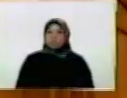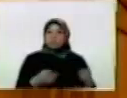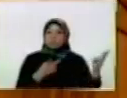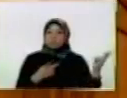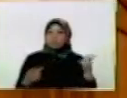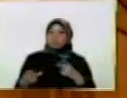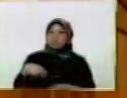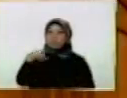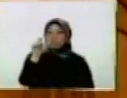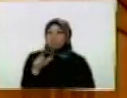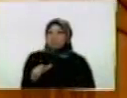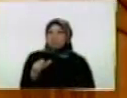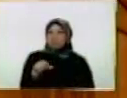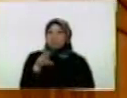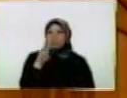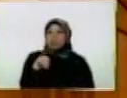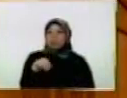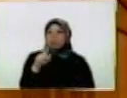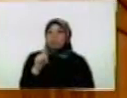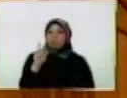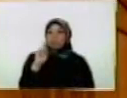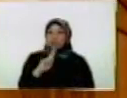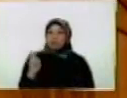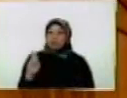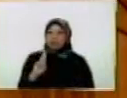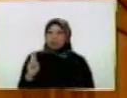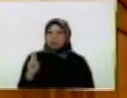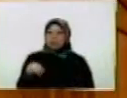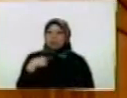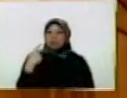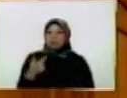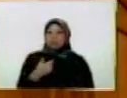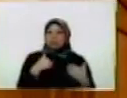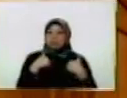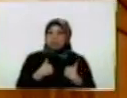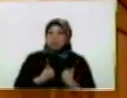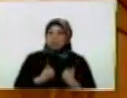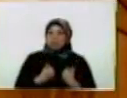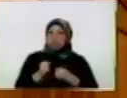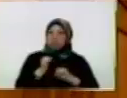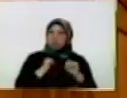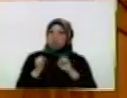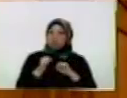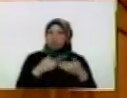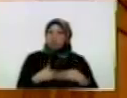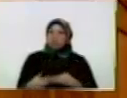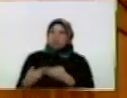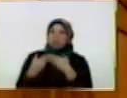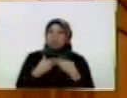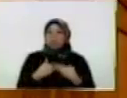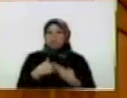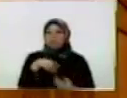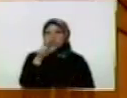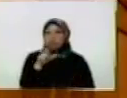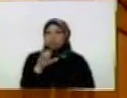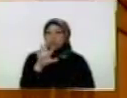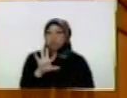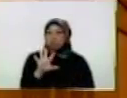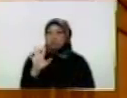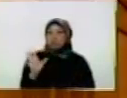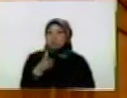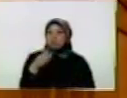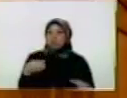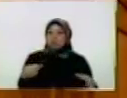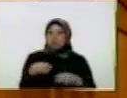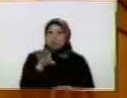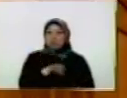de MBR 200, que luego se convierte en Movimiento Quinta República, que luego se convierte en